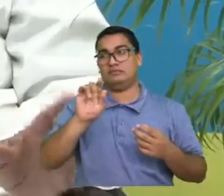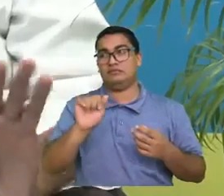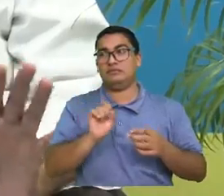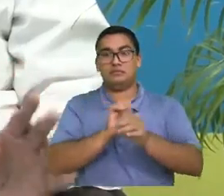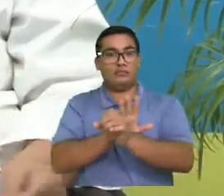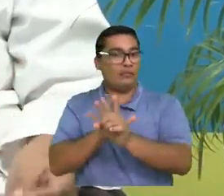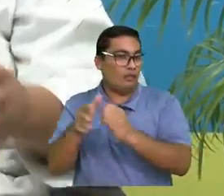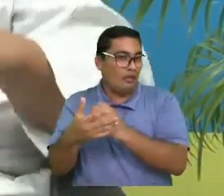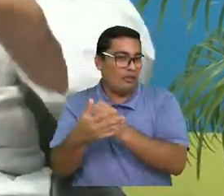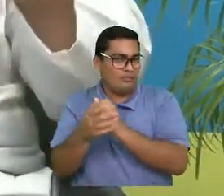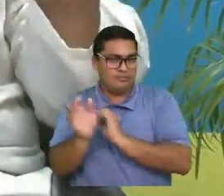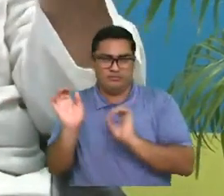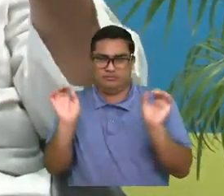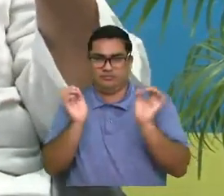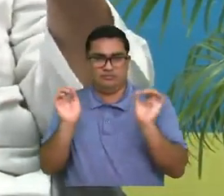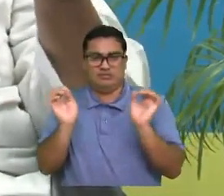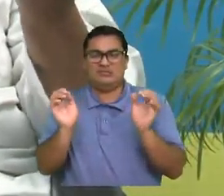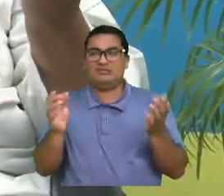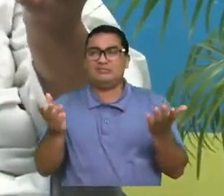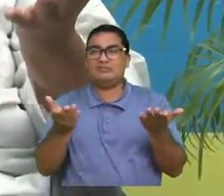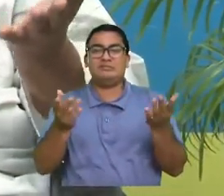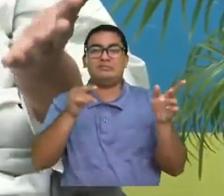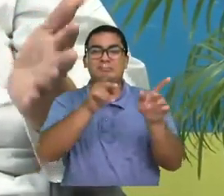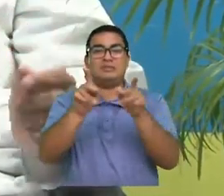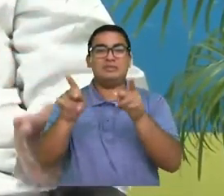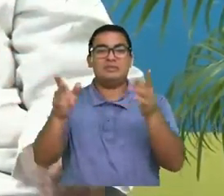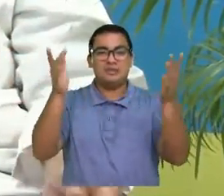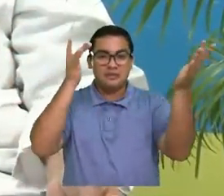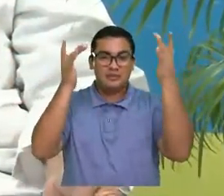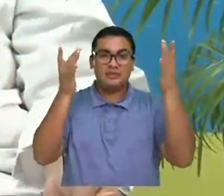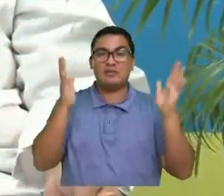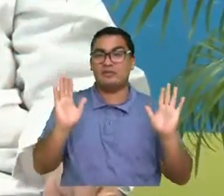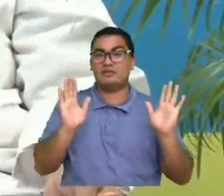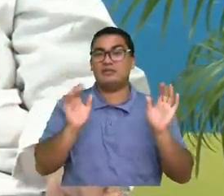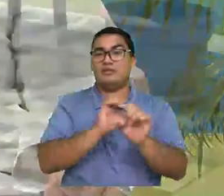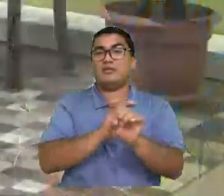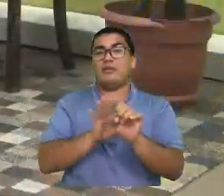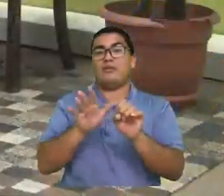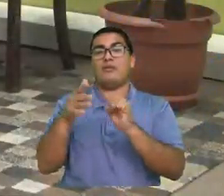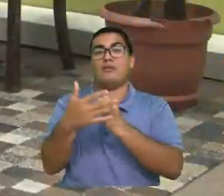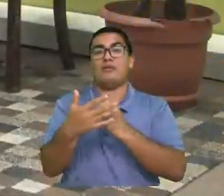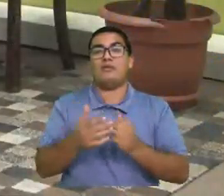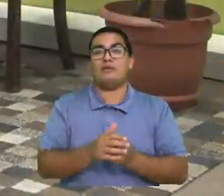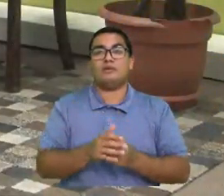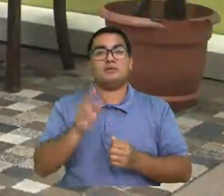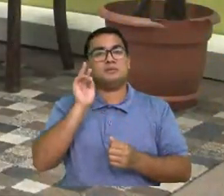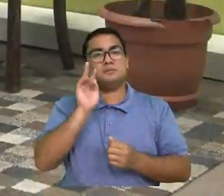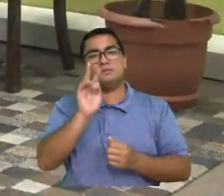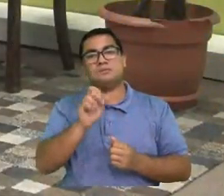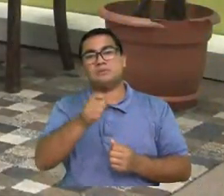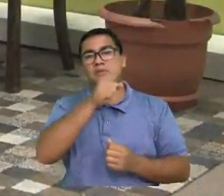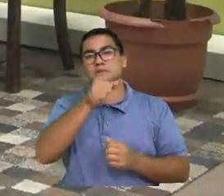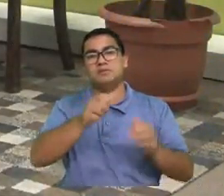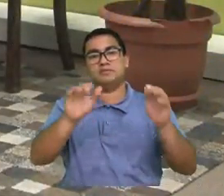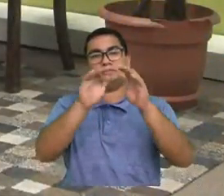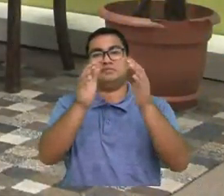un coronavirus. Entonces, ¿qué es lo que...? Todo el mundo anda preocupado, ¿verdad? Sí, claro, no es para menos, pues, porque estamos viendo las noticias en el